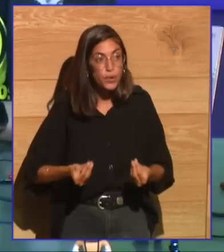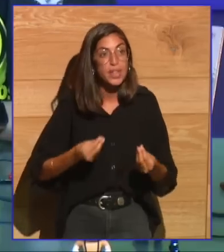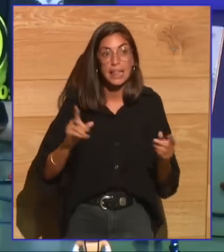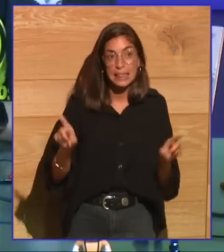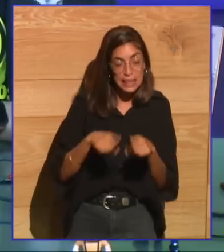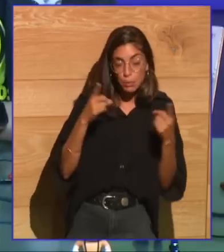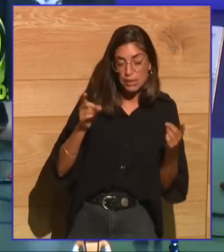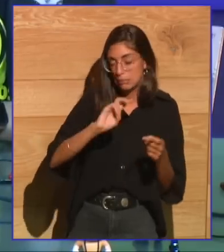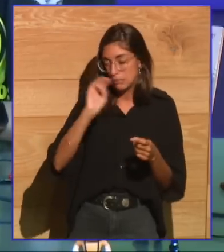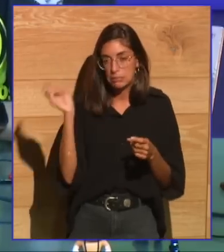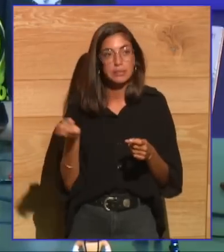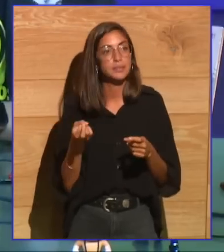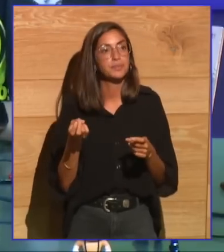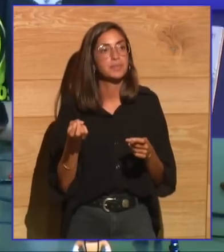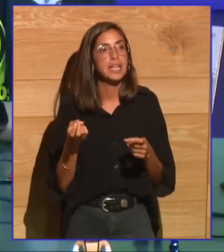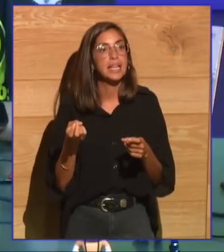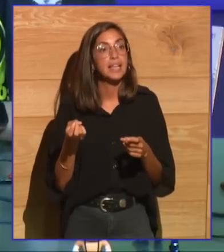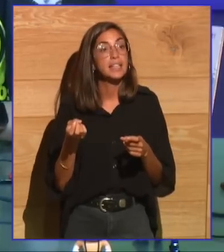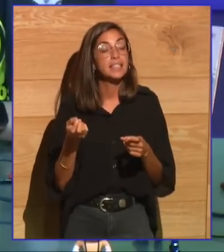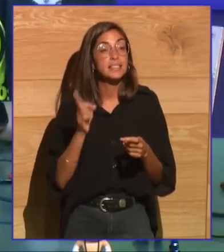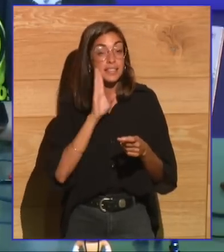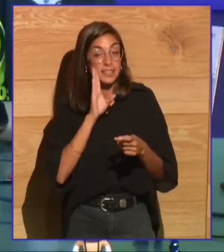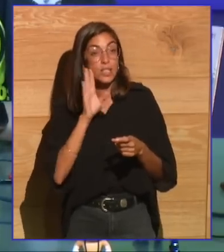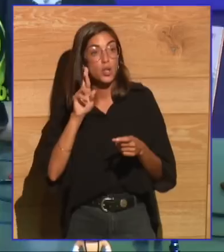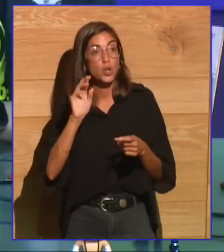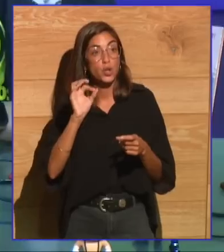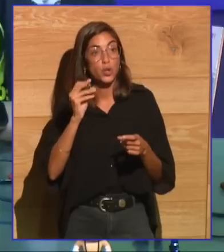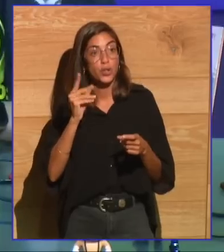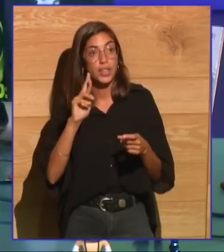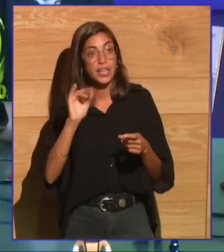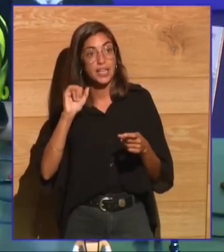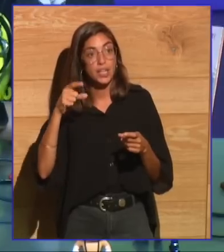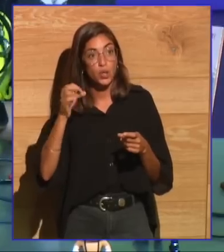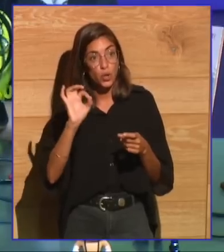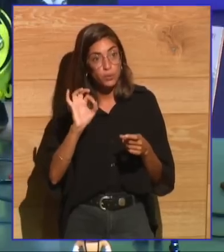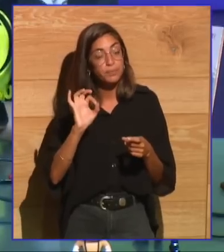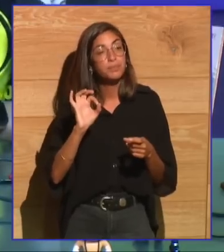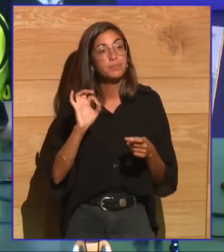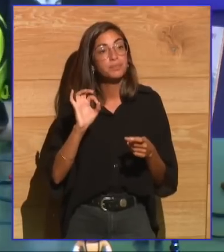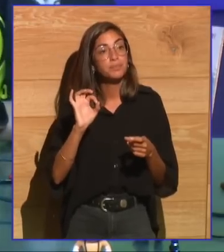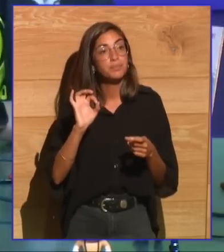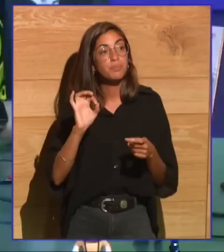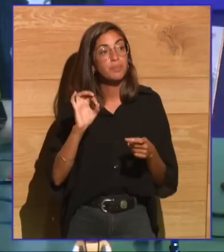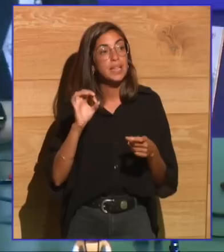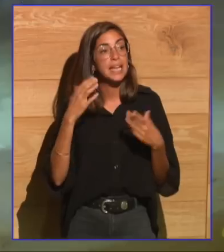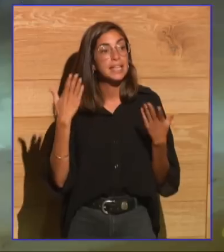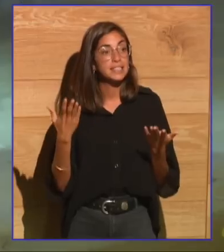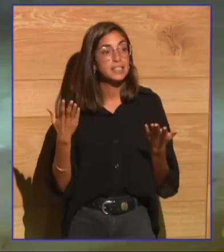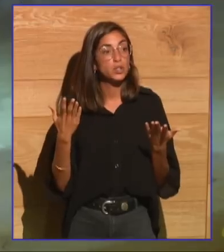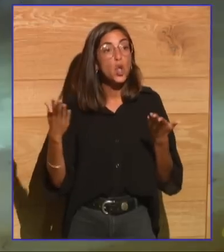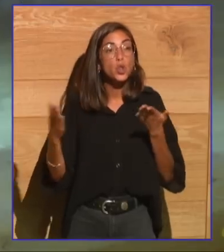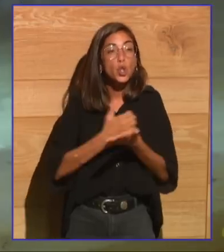citó citó todo las bueno lo que ha dicho los cortes y paleta bueno todos hemos tenido